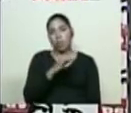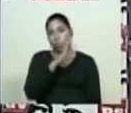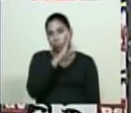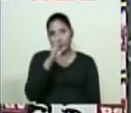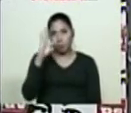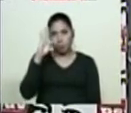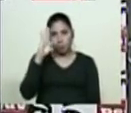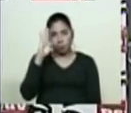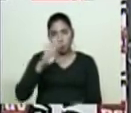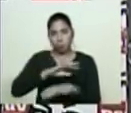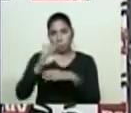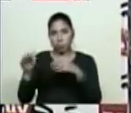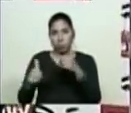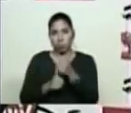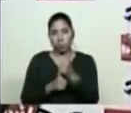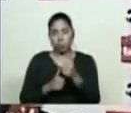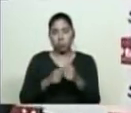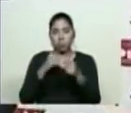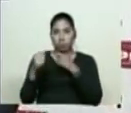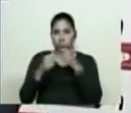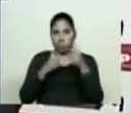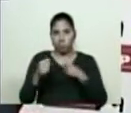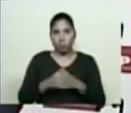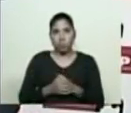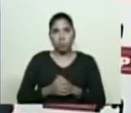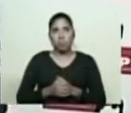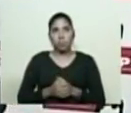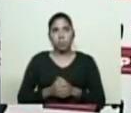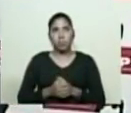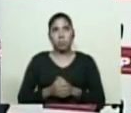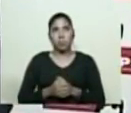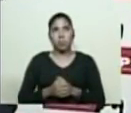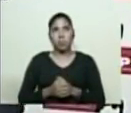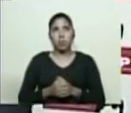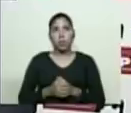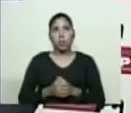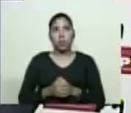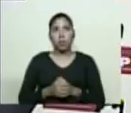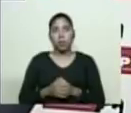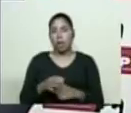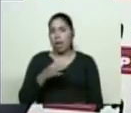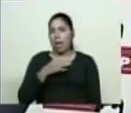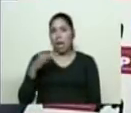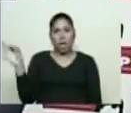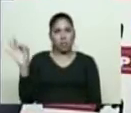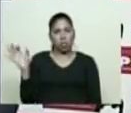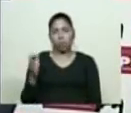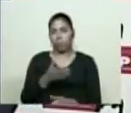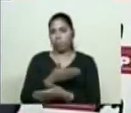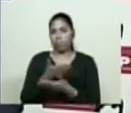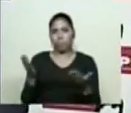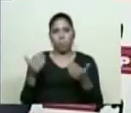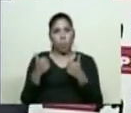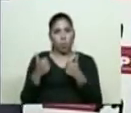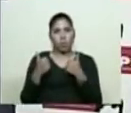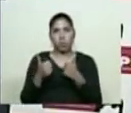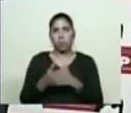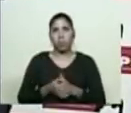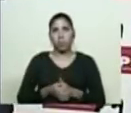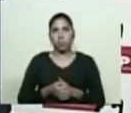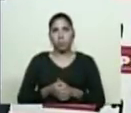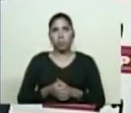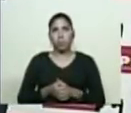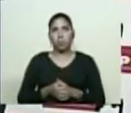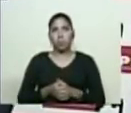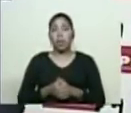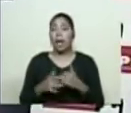la Tolda Roja en rueda de prensa. También ha calificado esta primera jornada como un éxito extraordinario y ha informado que las